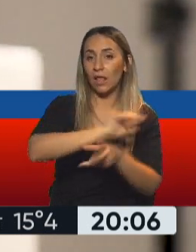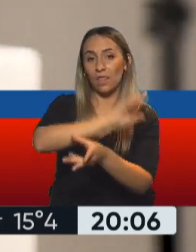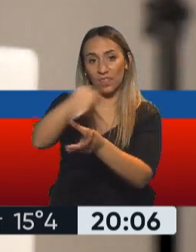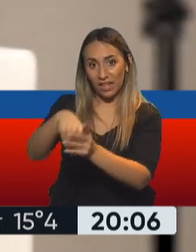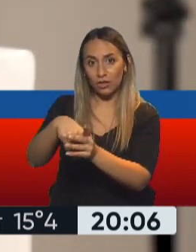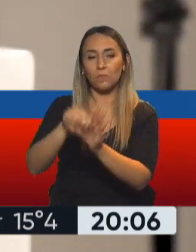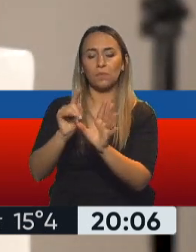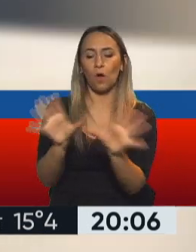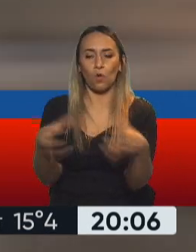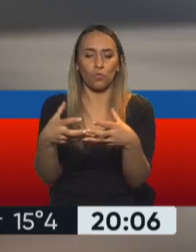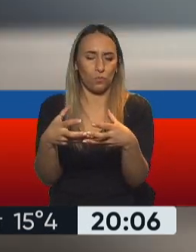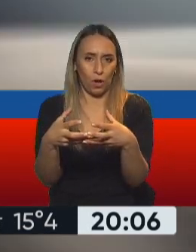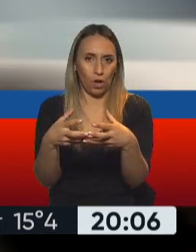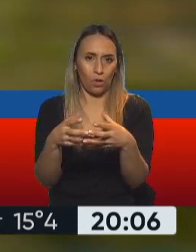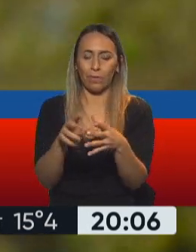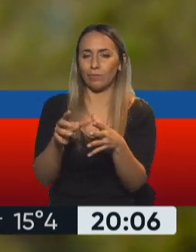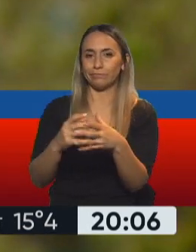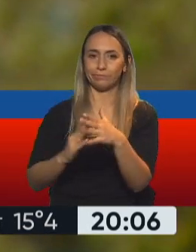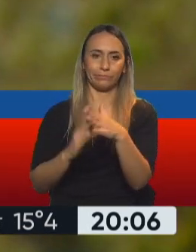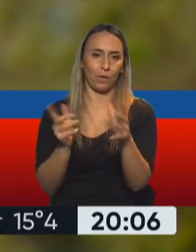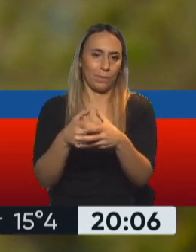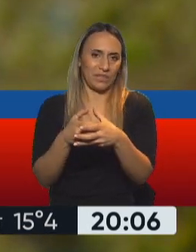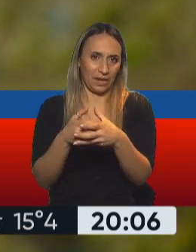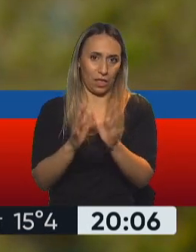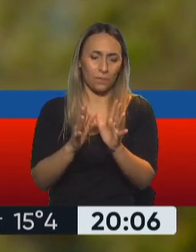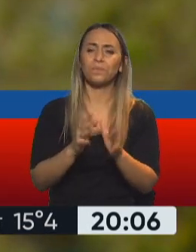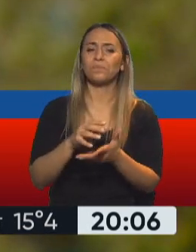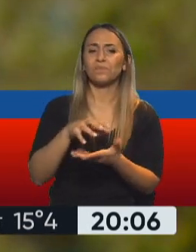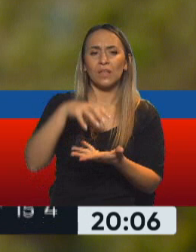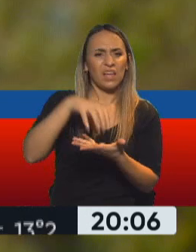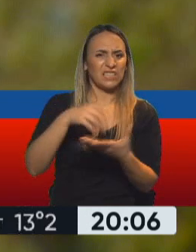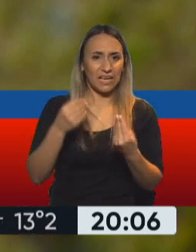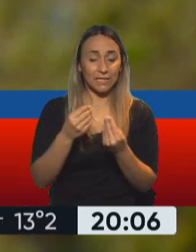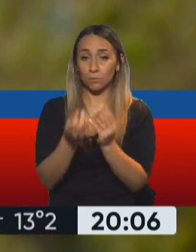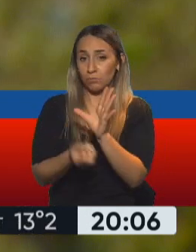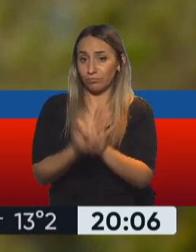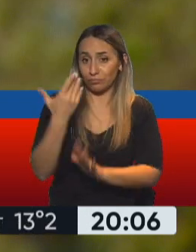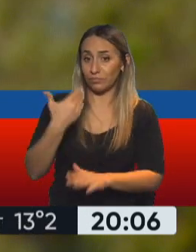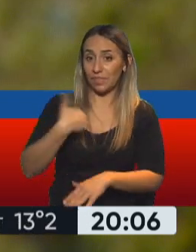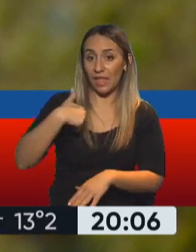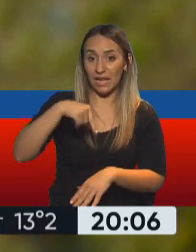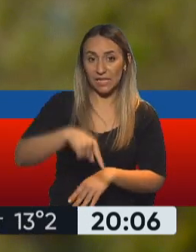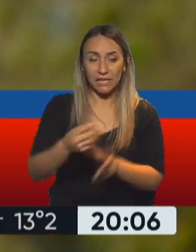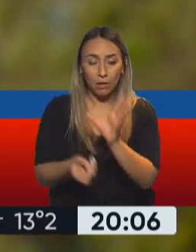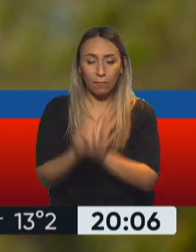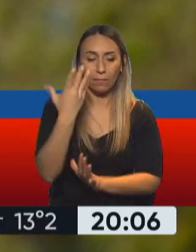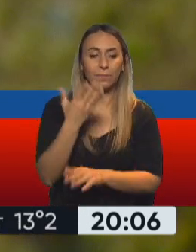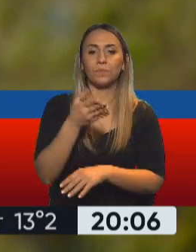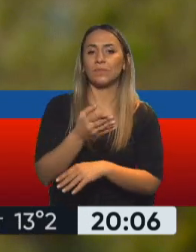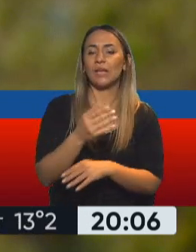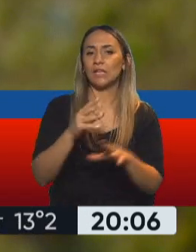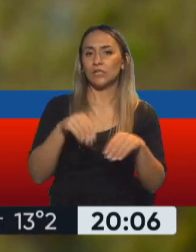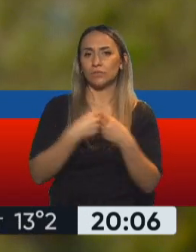ese selecto grupo. Bueno, Tienda Nube es una compañía que es un emprendimiento que nació acá en Argentina entre cinco